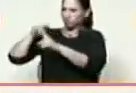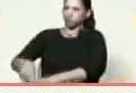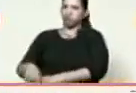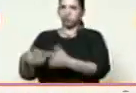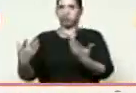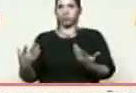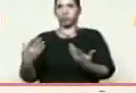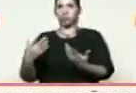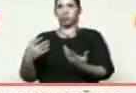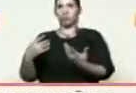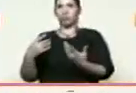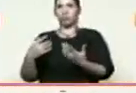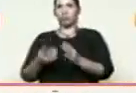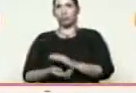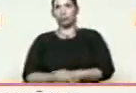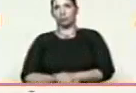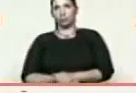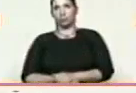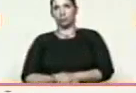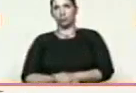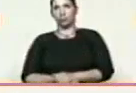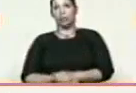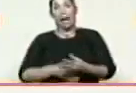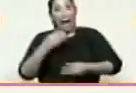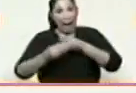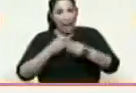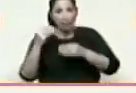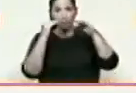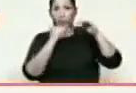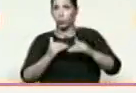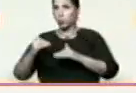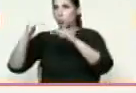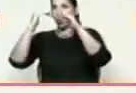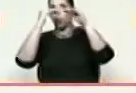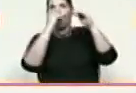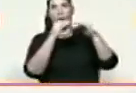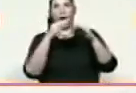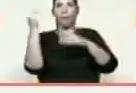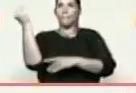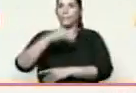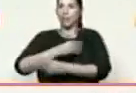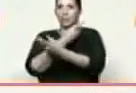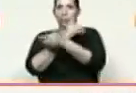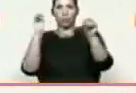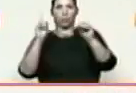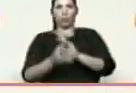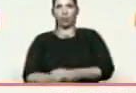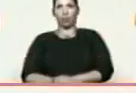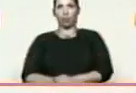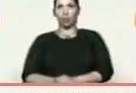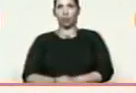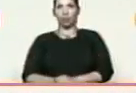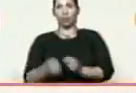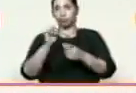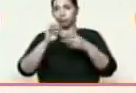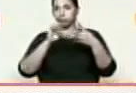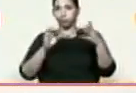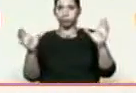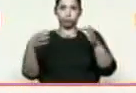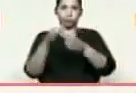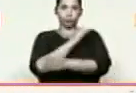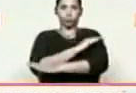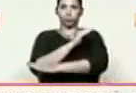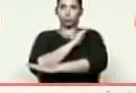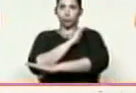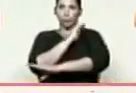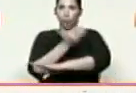Horizontalizarlo. Hacerlo más igualitario. Hacerlo más democrático. En vez de que las estructuras del poder estén una encima